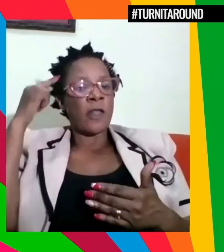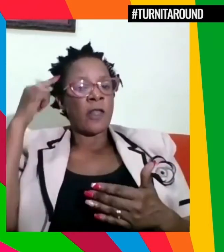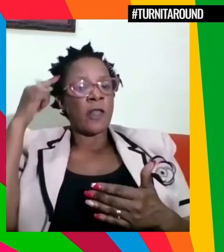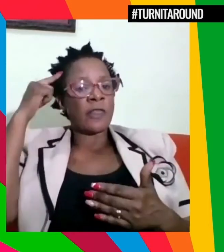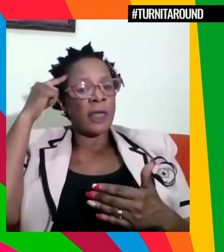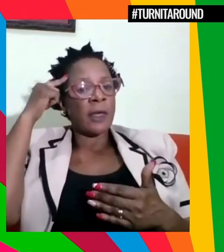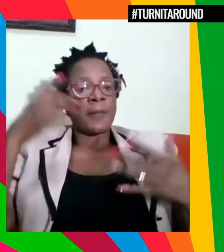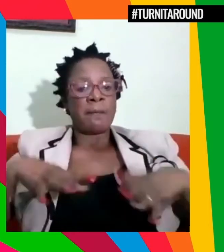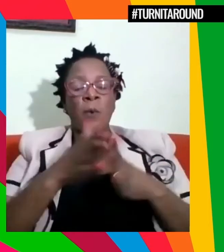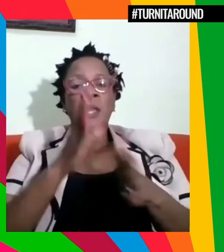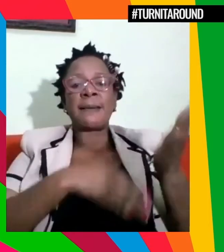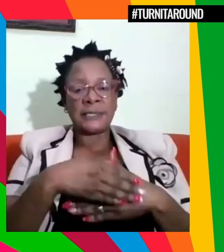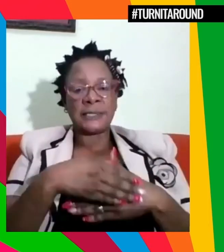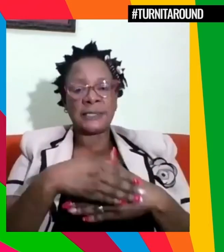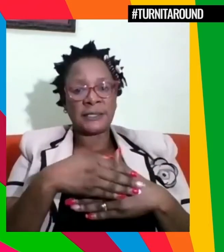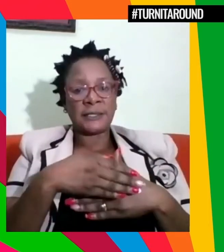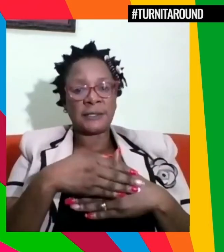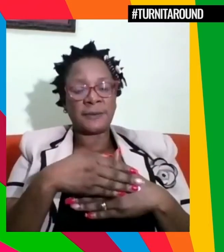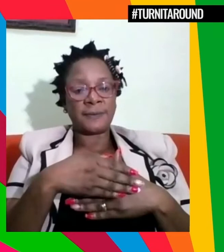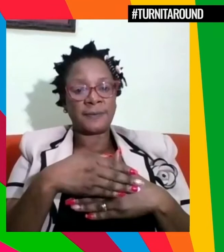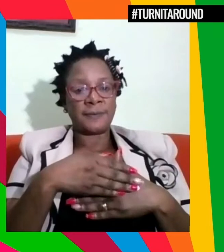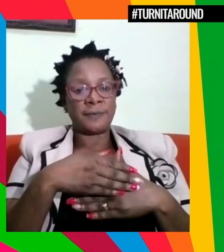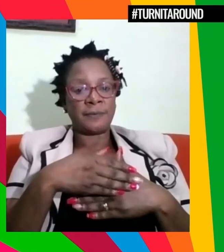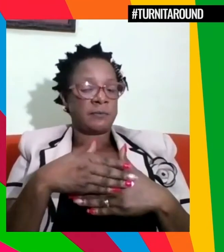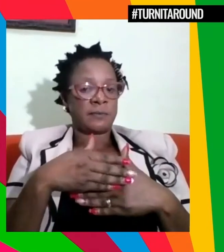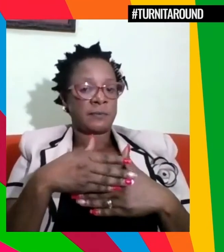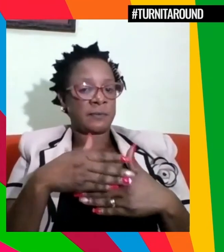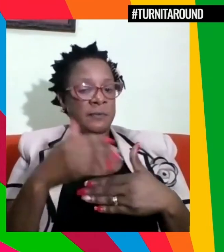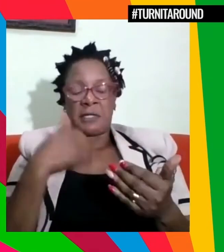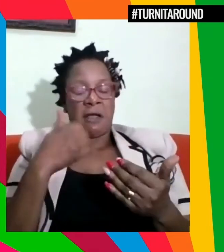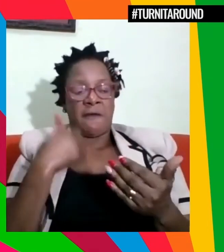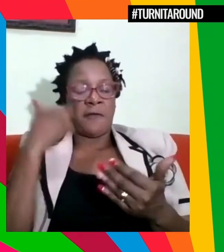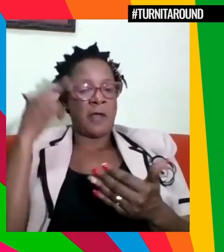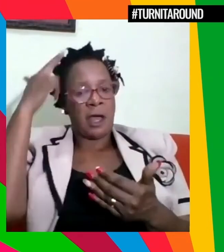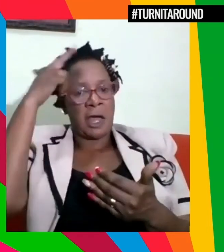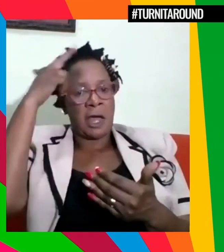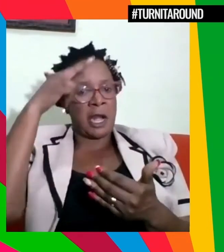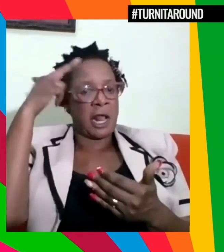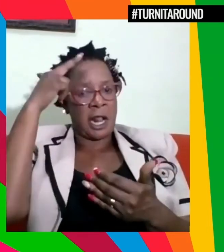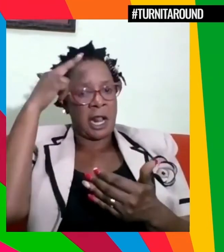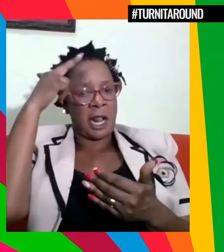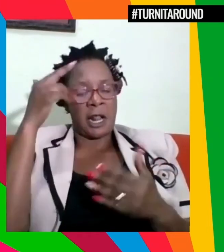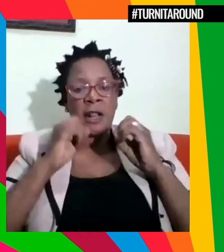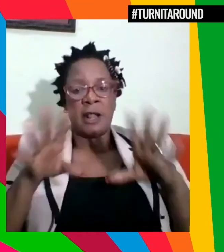Y antes se creía que las personas con algún tipo de discapacidad no son atletas de